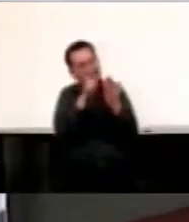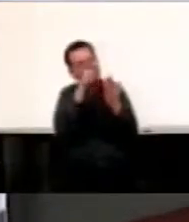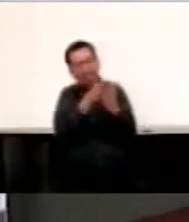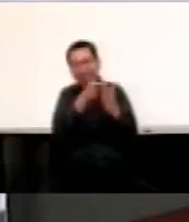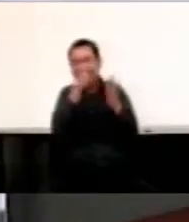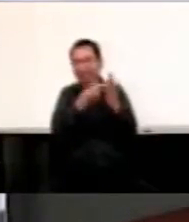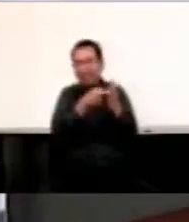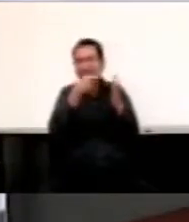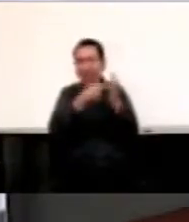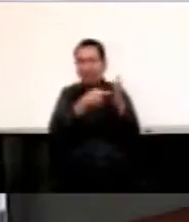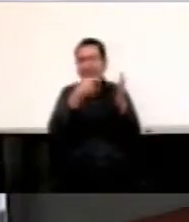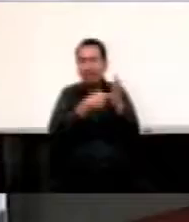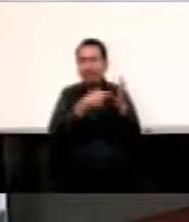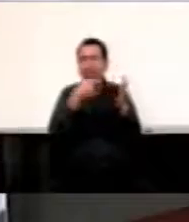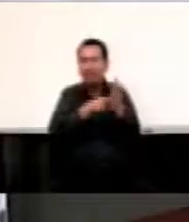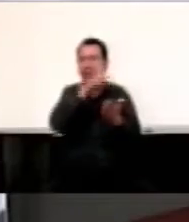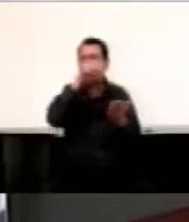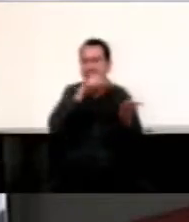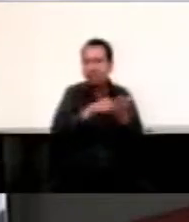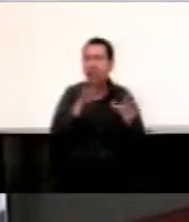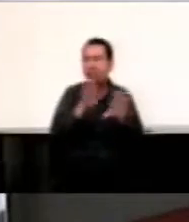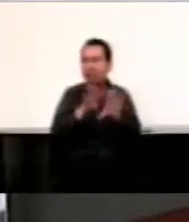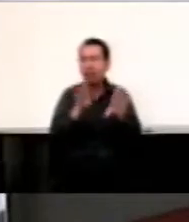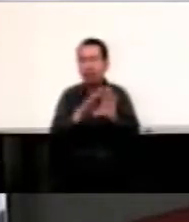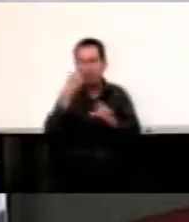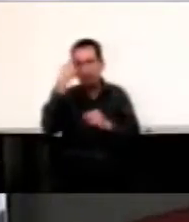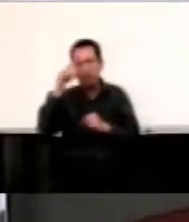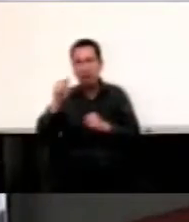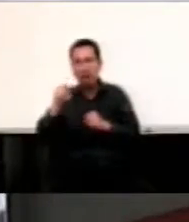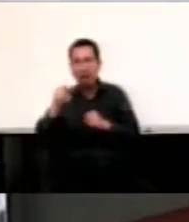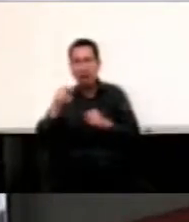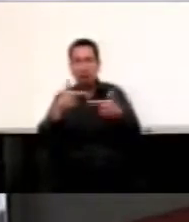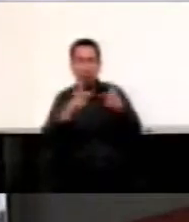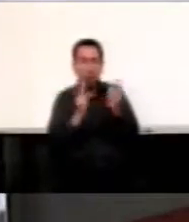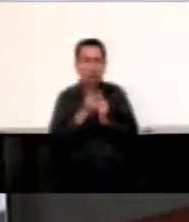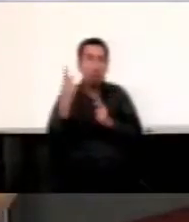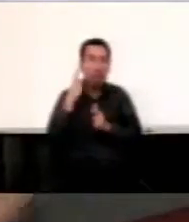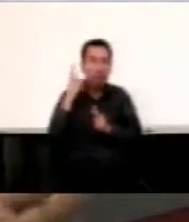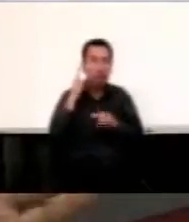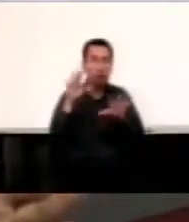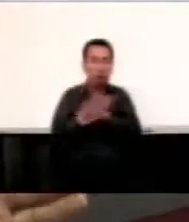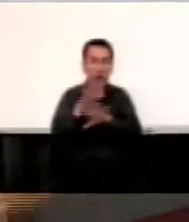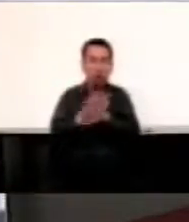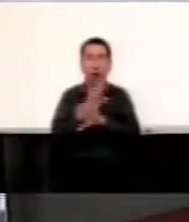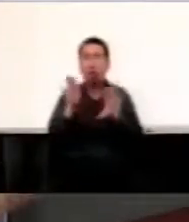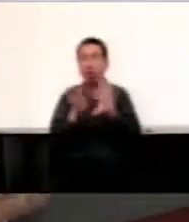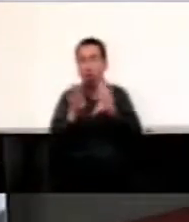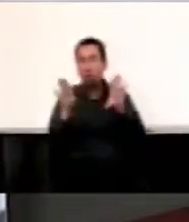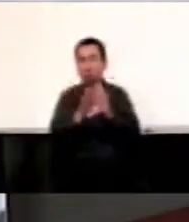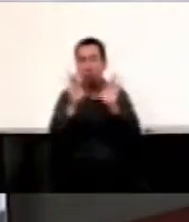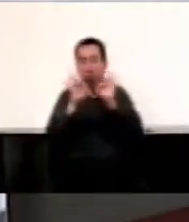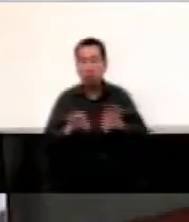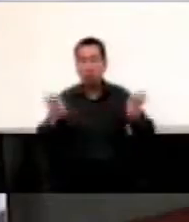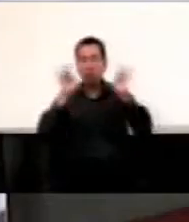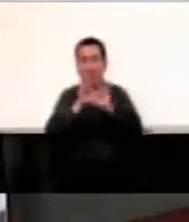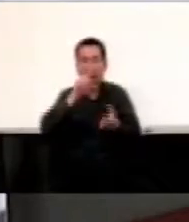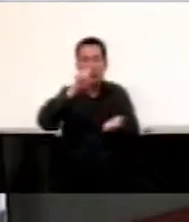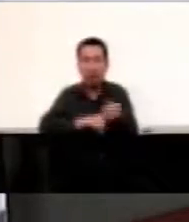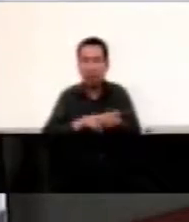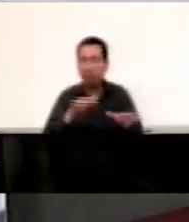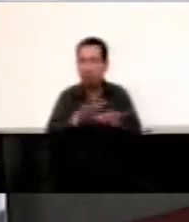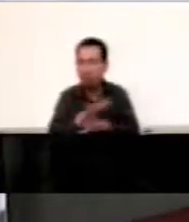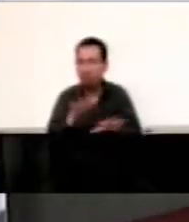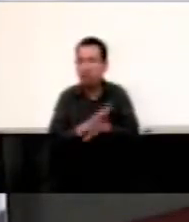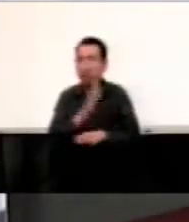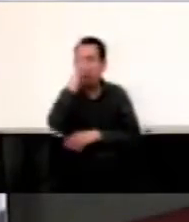escenarios ven que puede, por el que pueda atravesar el sistema de partidos, que necesariamente requiere reconfigurarse.